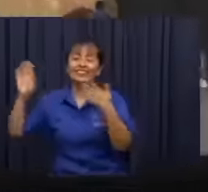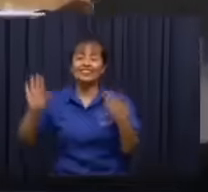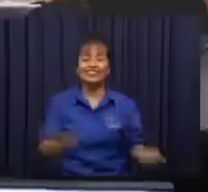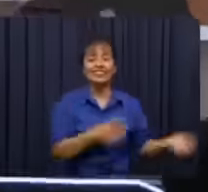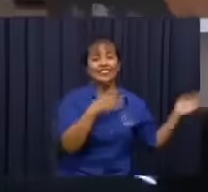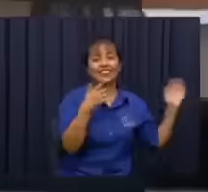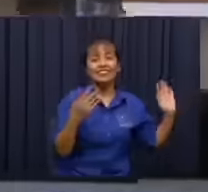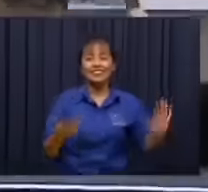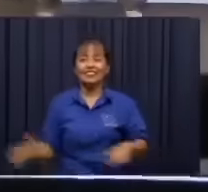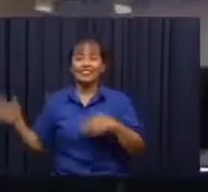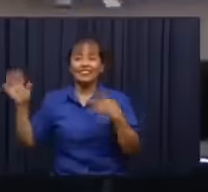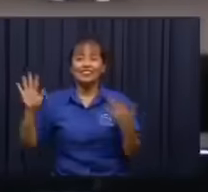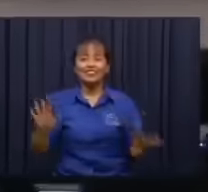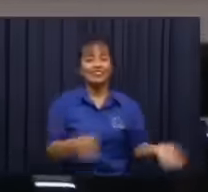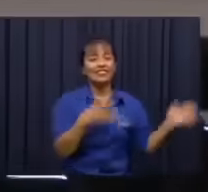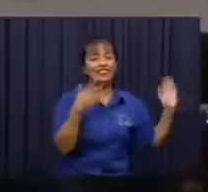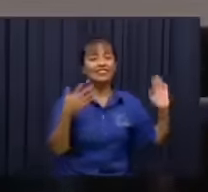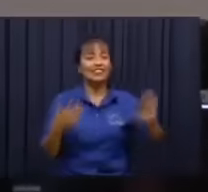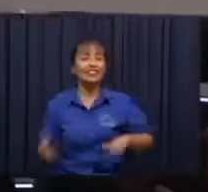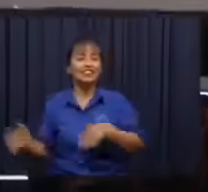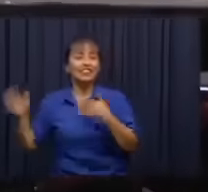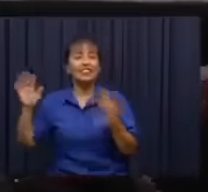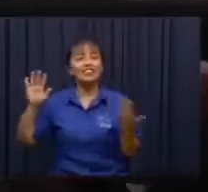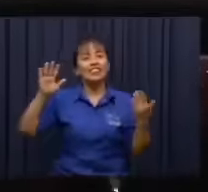Voy a perder la compostura